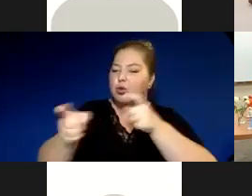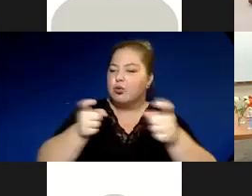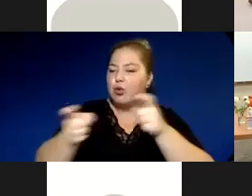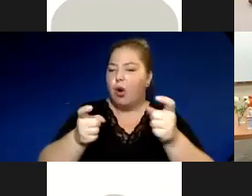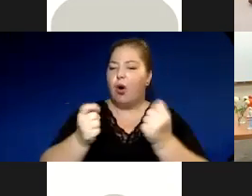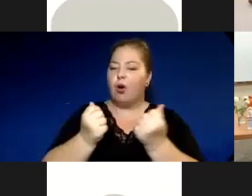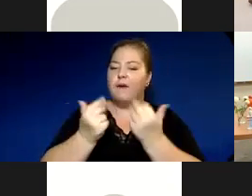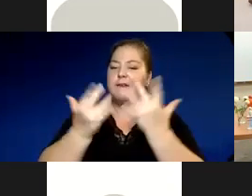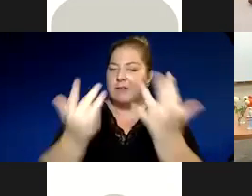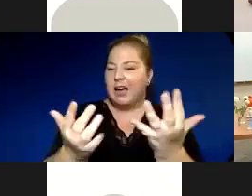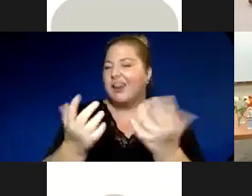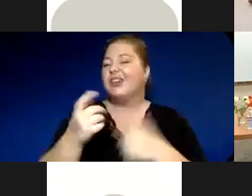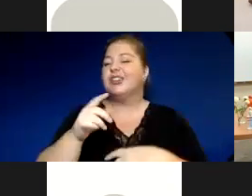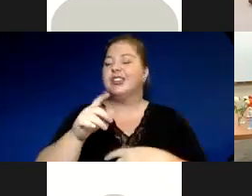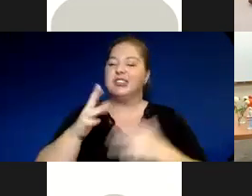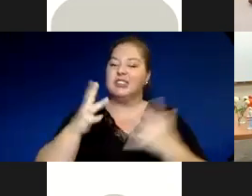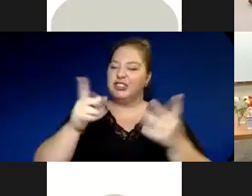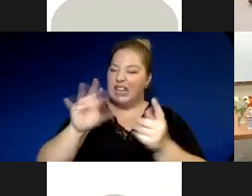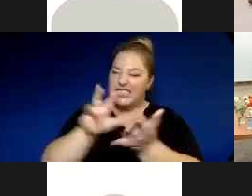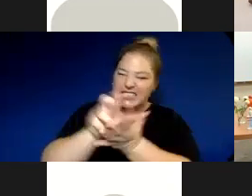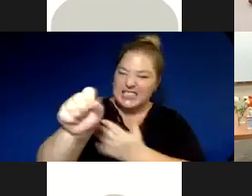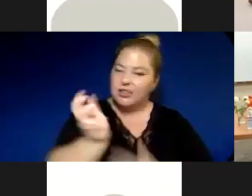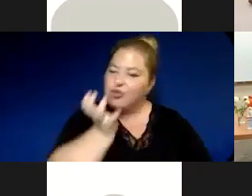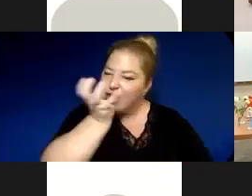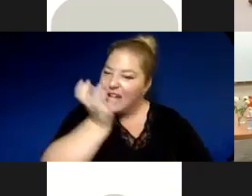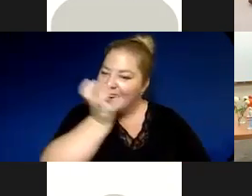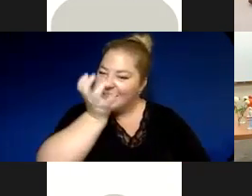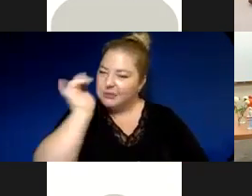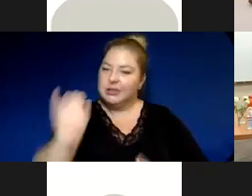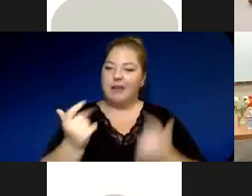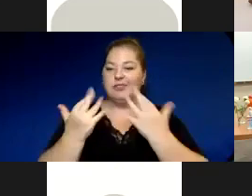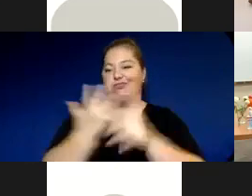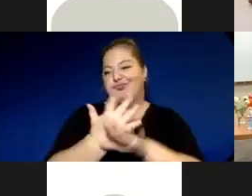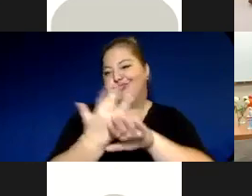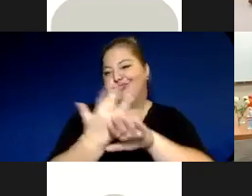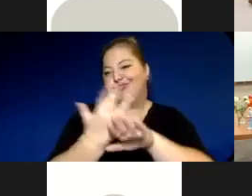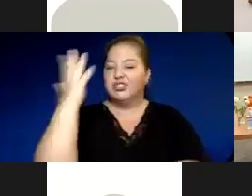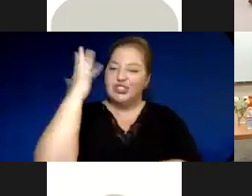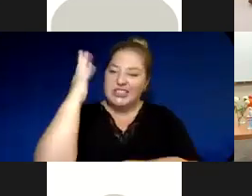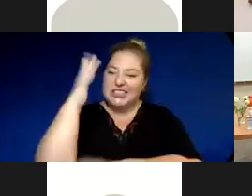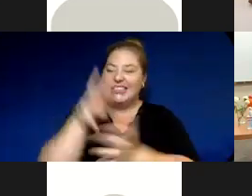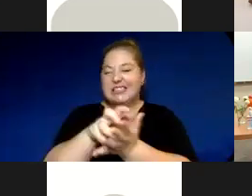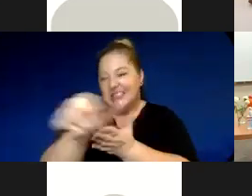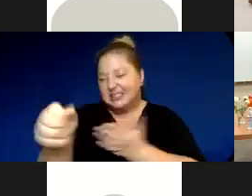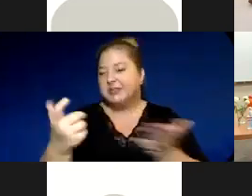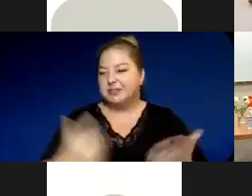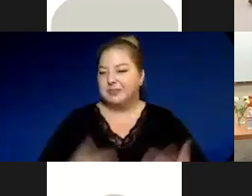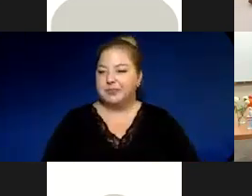para regresar y que ese fuego reduzca el combustible del incendio